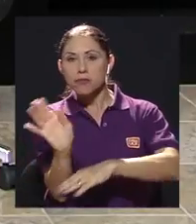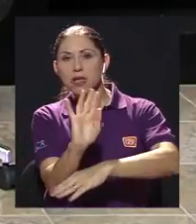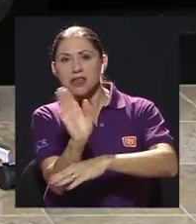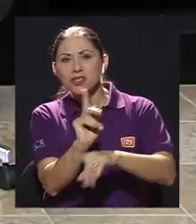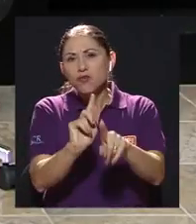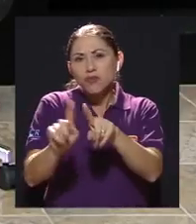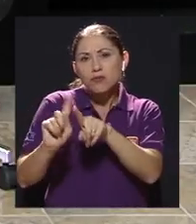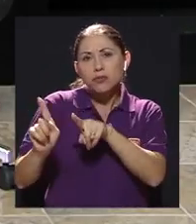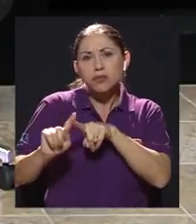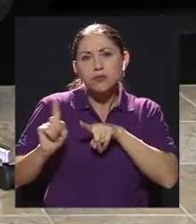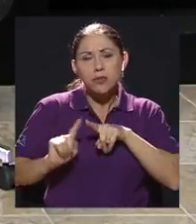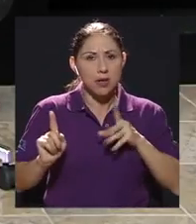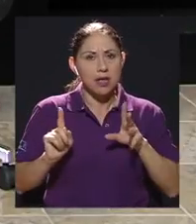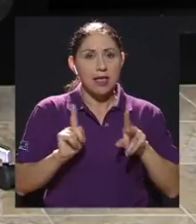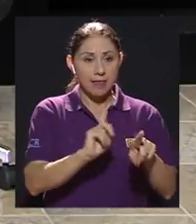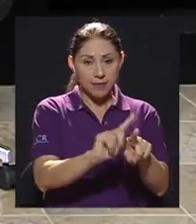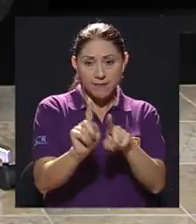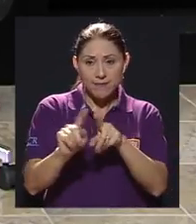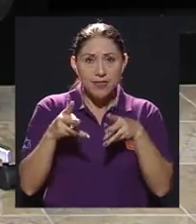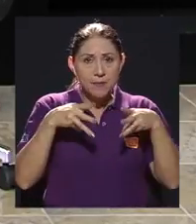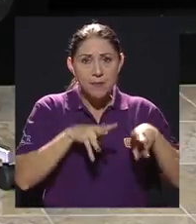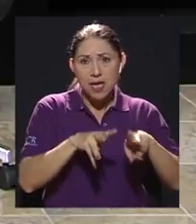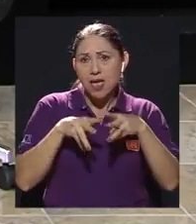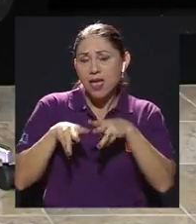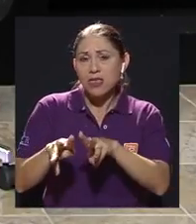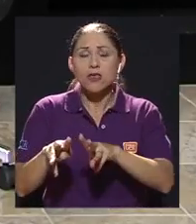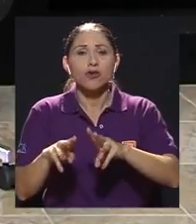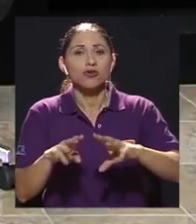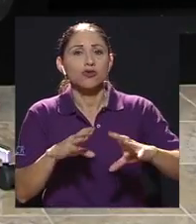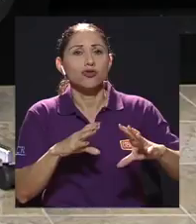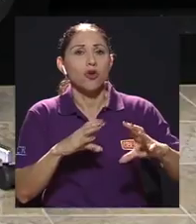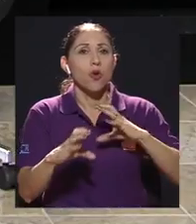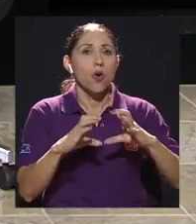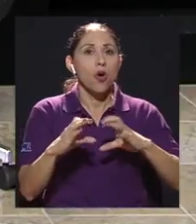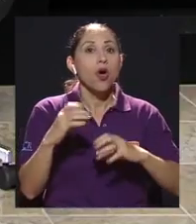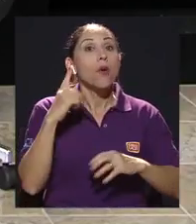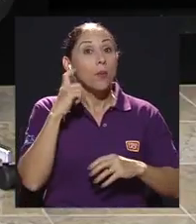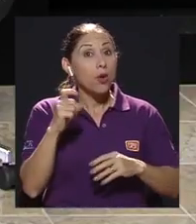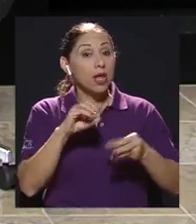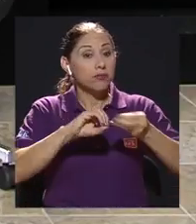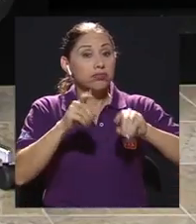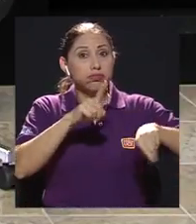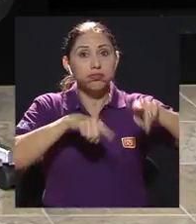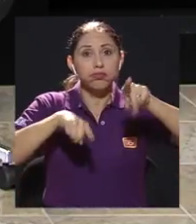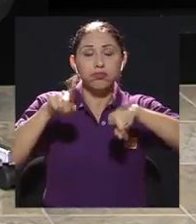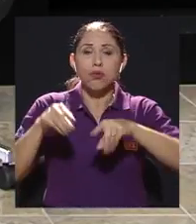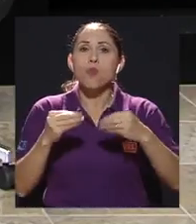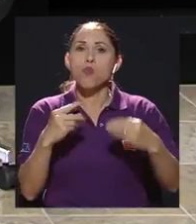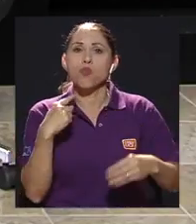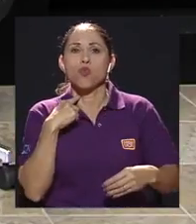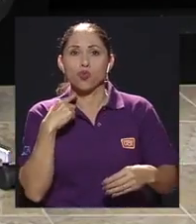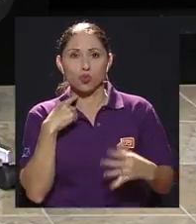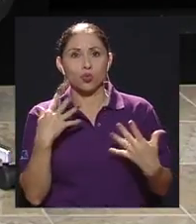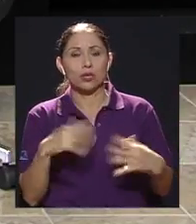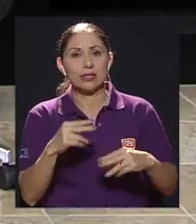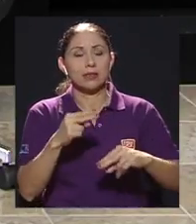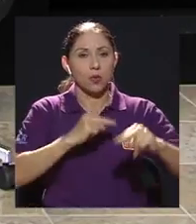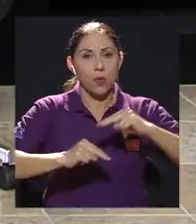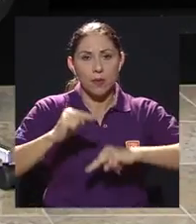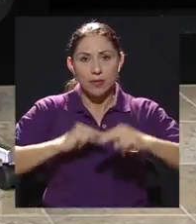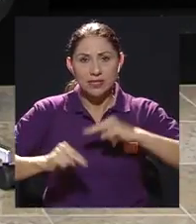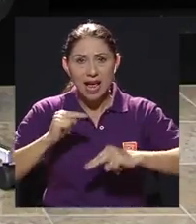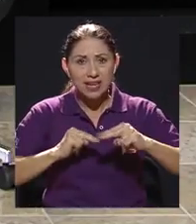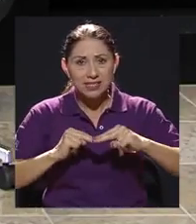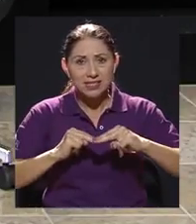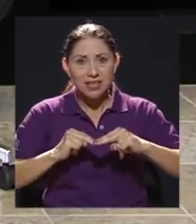etcétera. Cada medio de gran, porque son muy costosas, de gran comerciales,